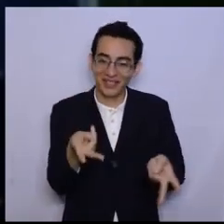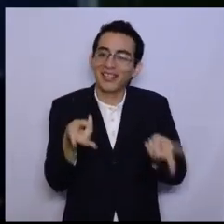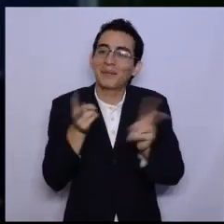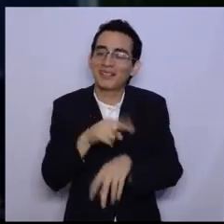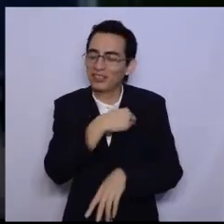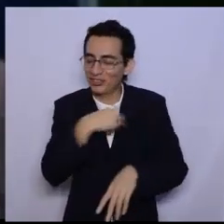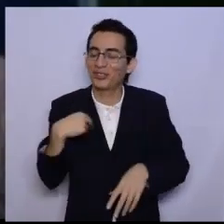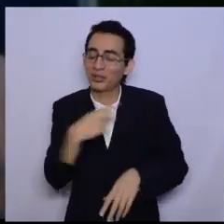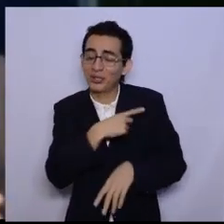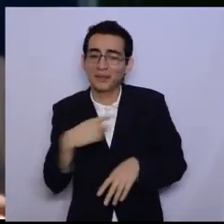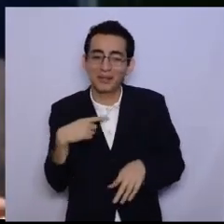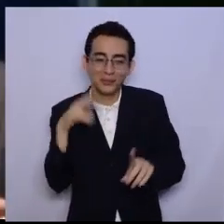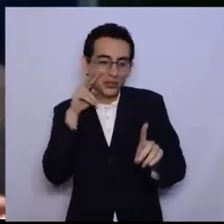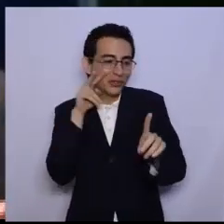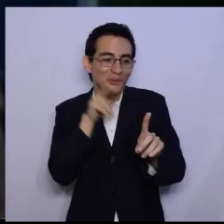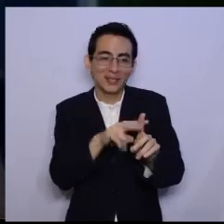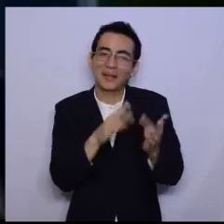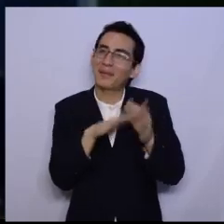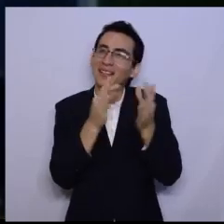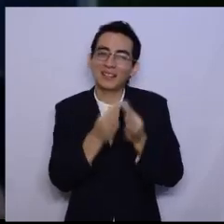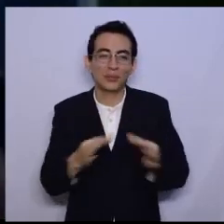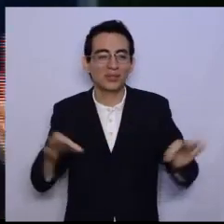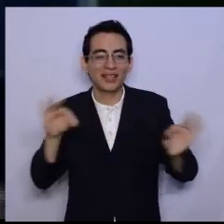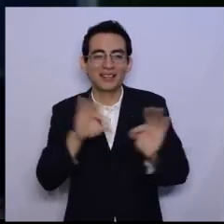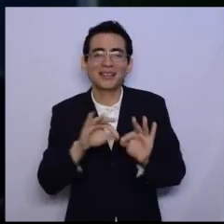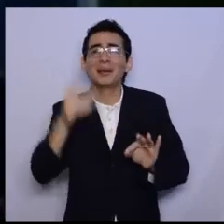ahí mismo, de la misma